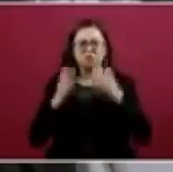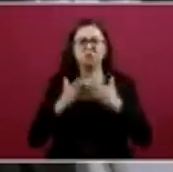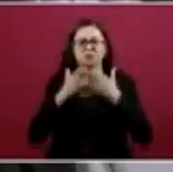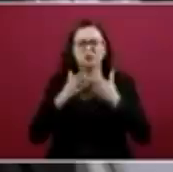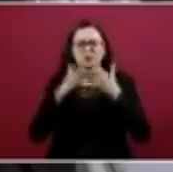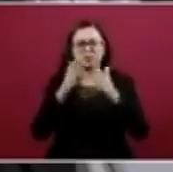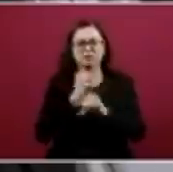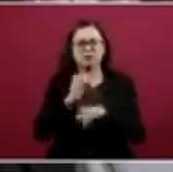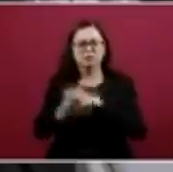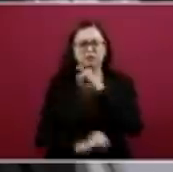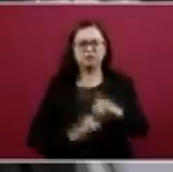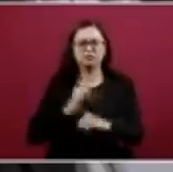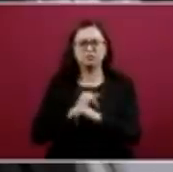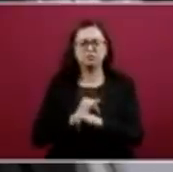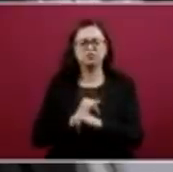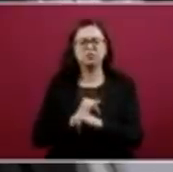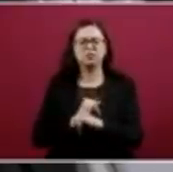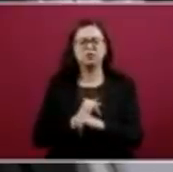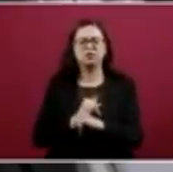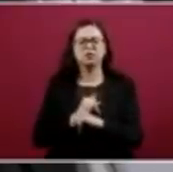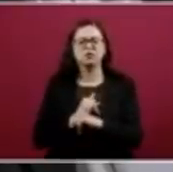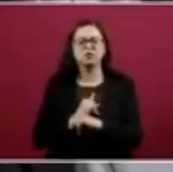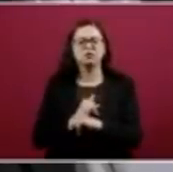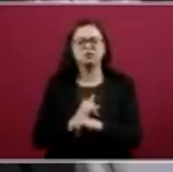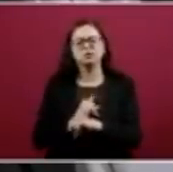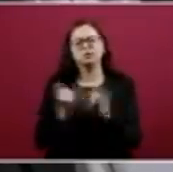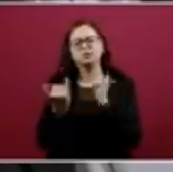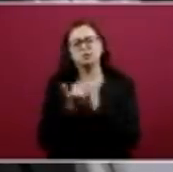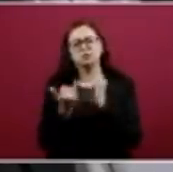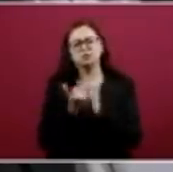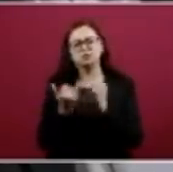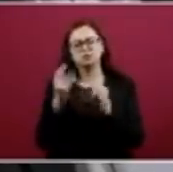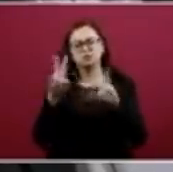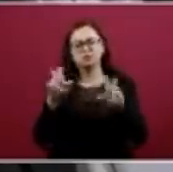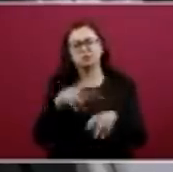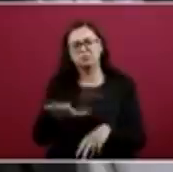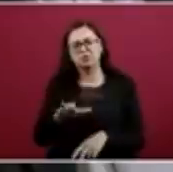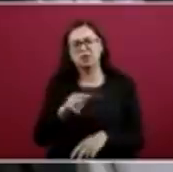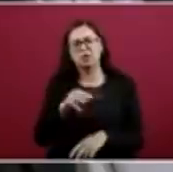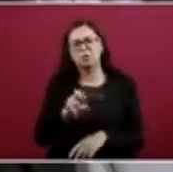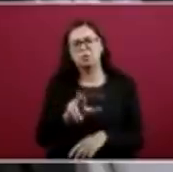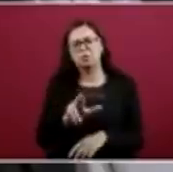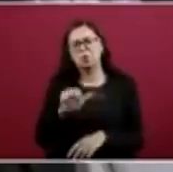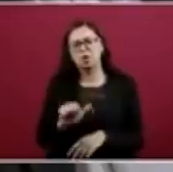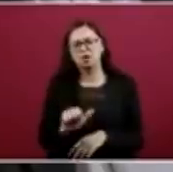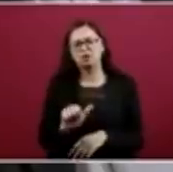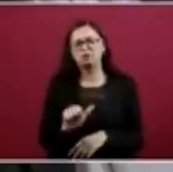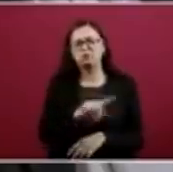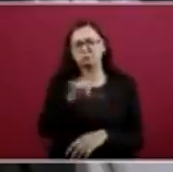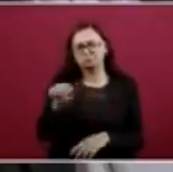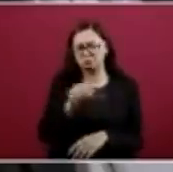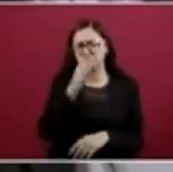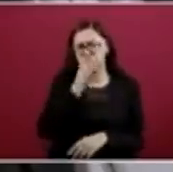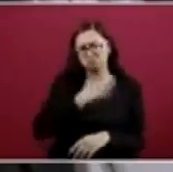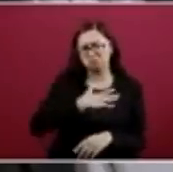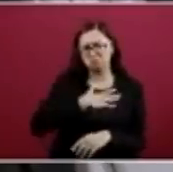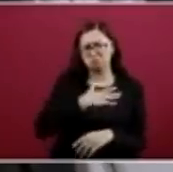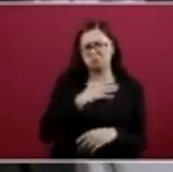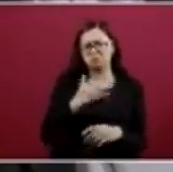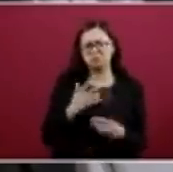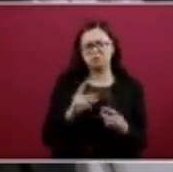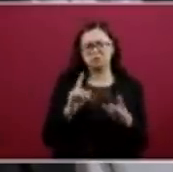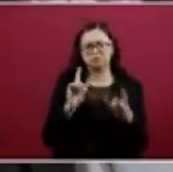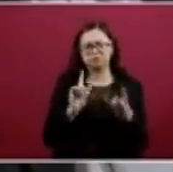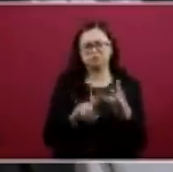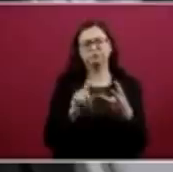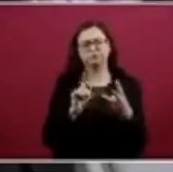Internacional, del tema del capitán Mora, a ver qué nos podría comentar después. Y al tercero,